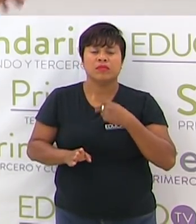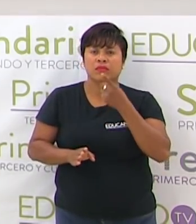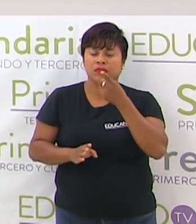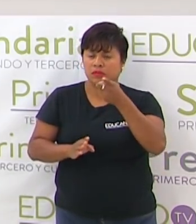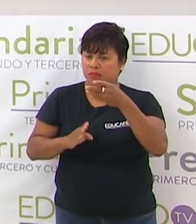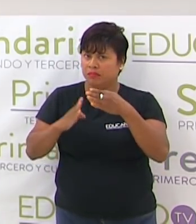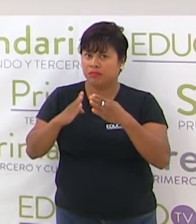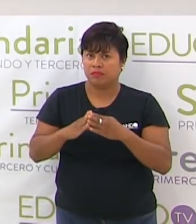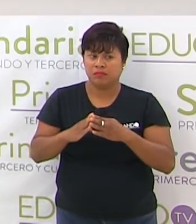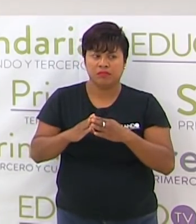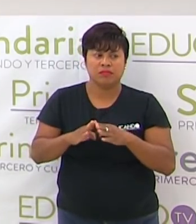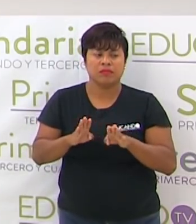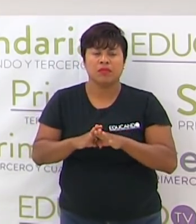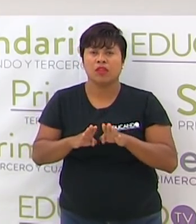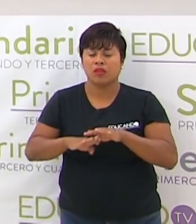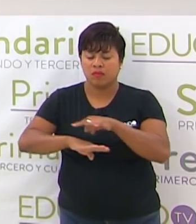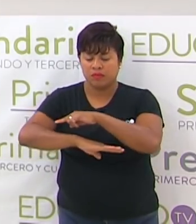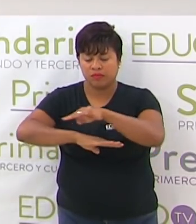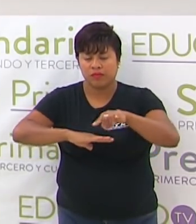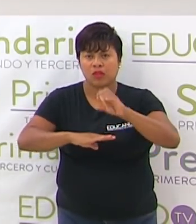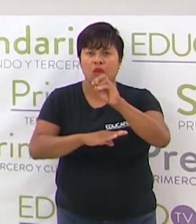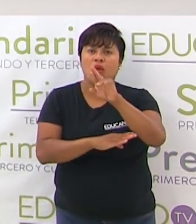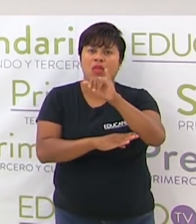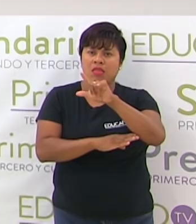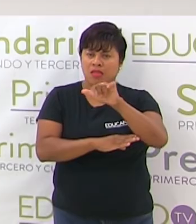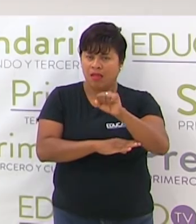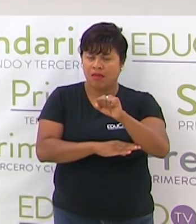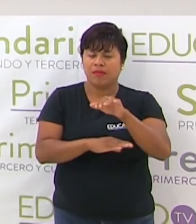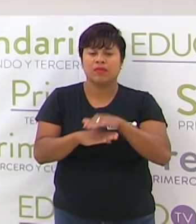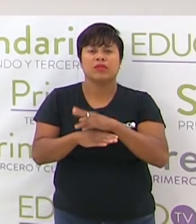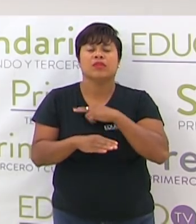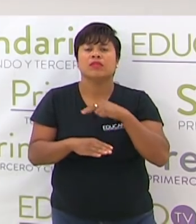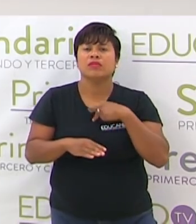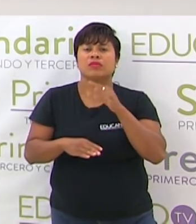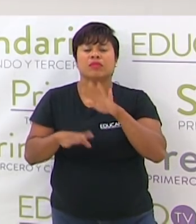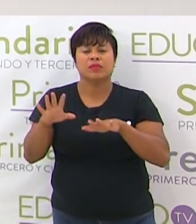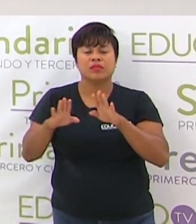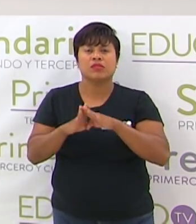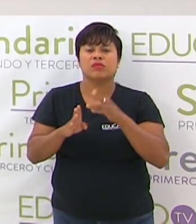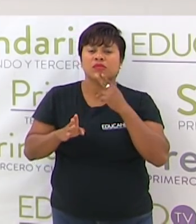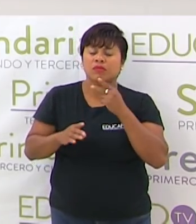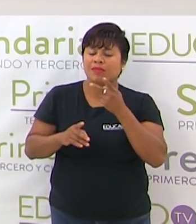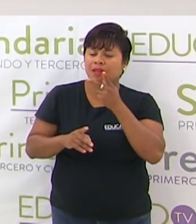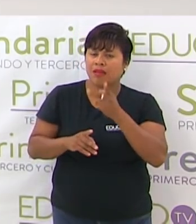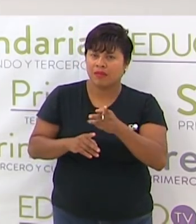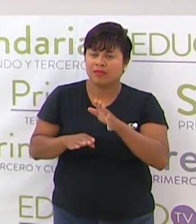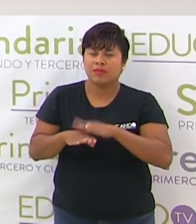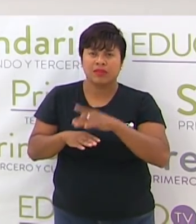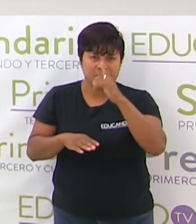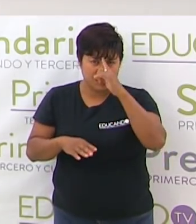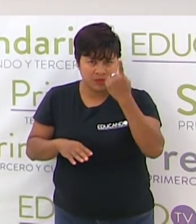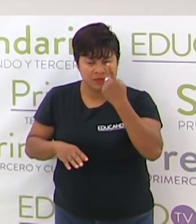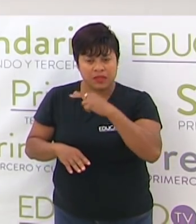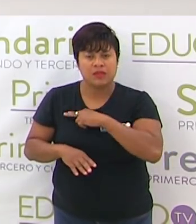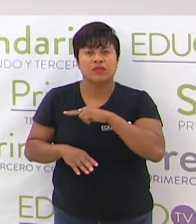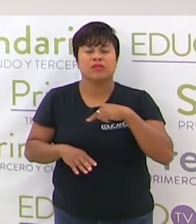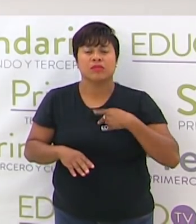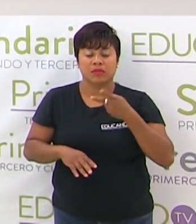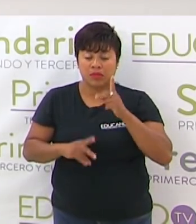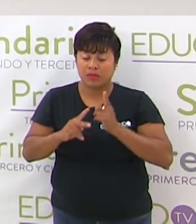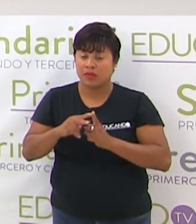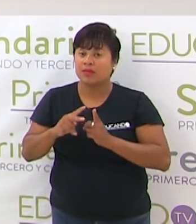en tu casa? Las orillas, ¿verdad? Porque a veces utilizamos palabras muy comunes para nosotros, pero recuerda que